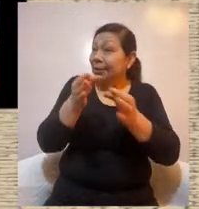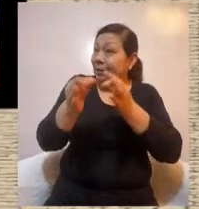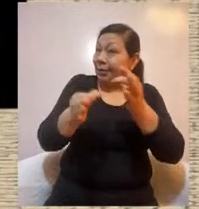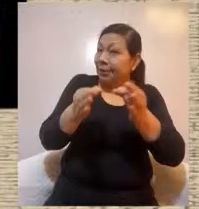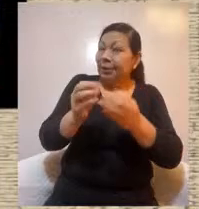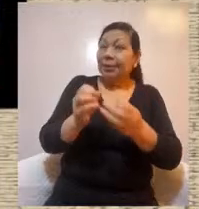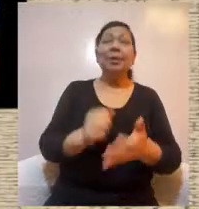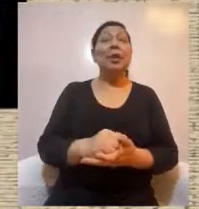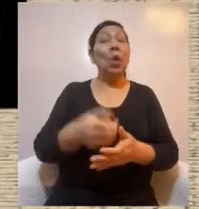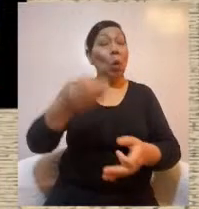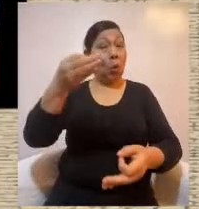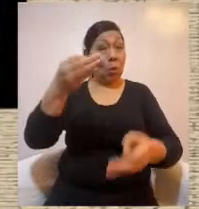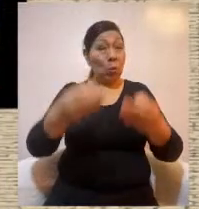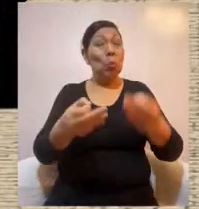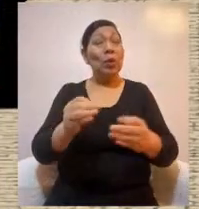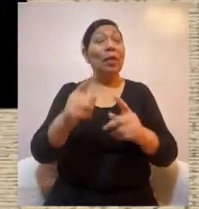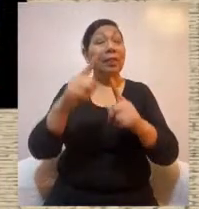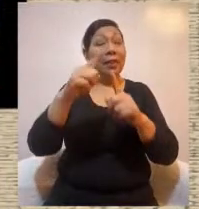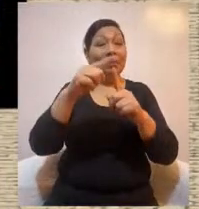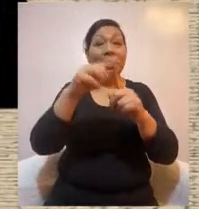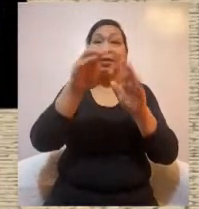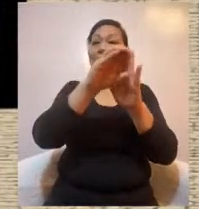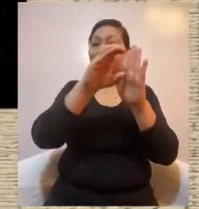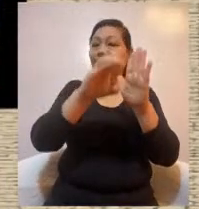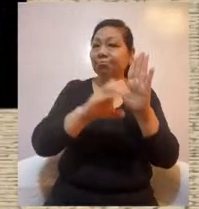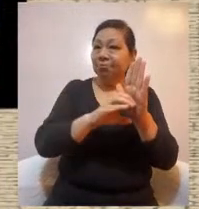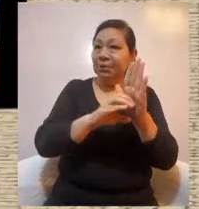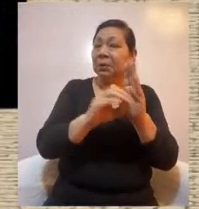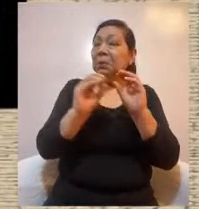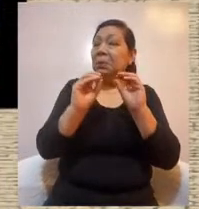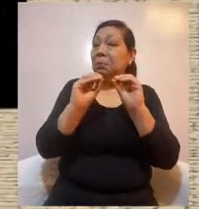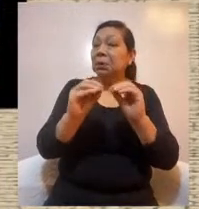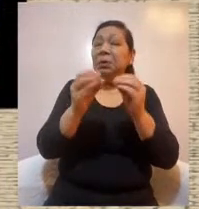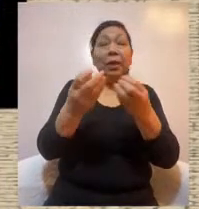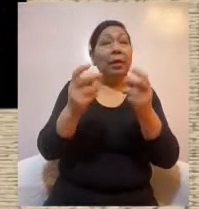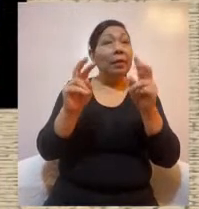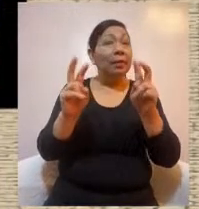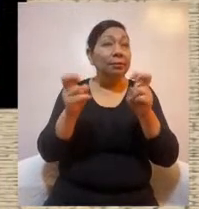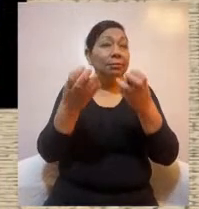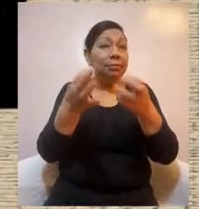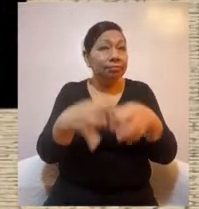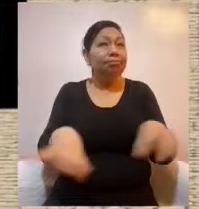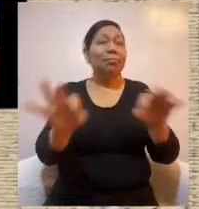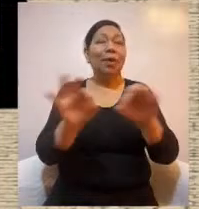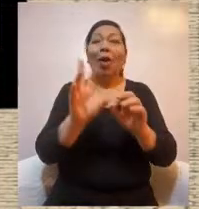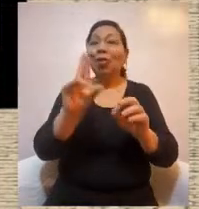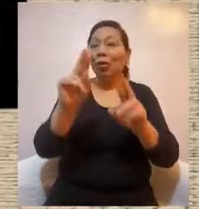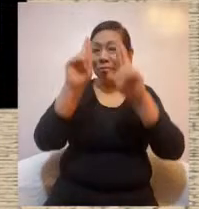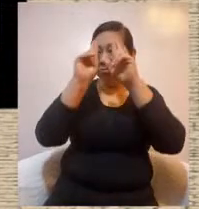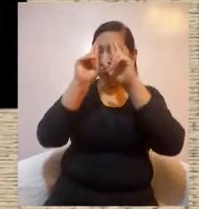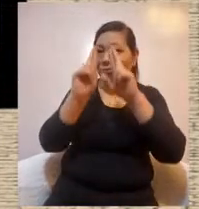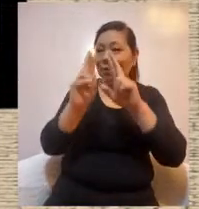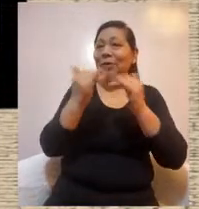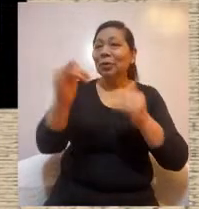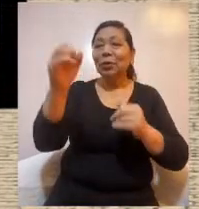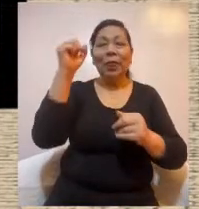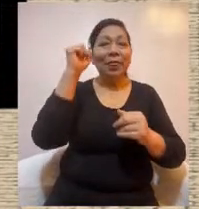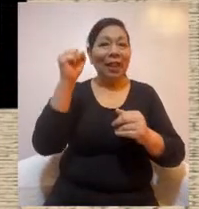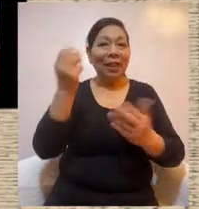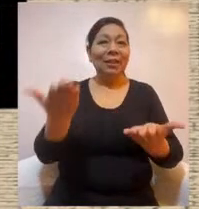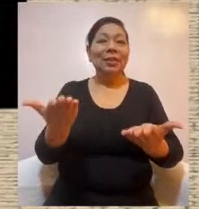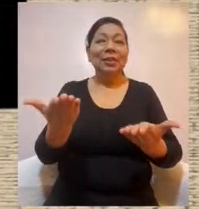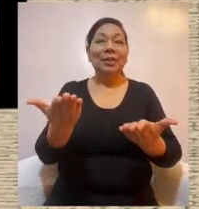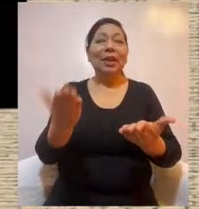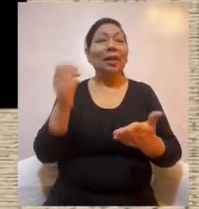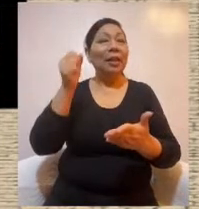esta trascendental sentencia, el Tribunal Constitucional pone de relieve que no respetar este